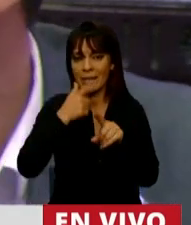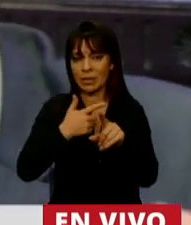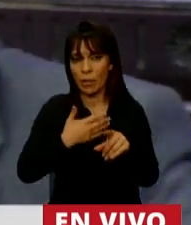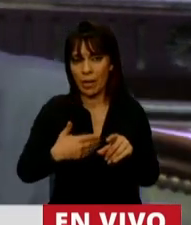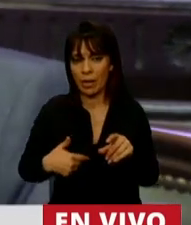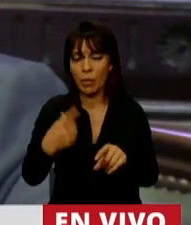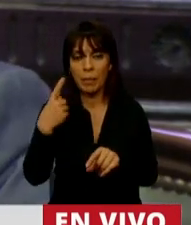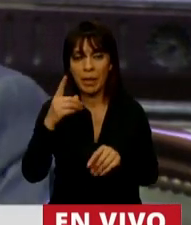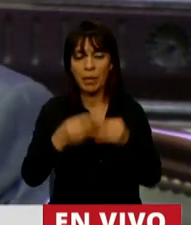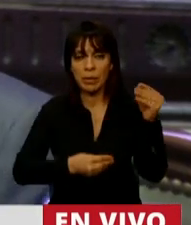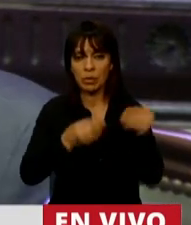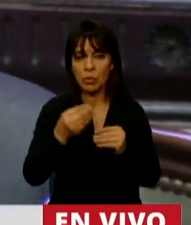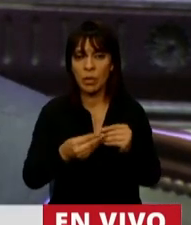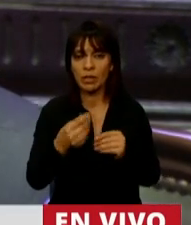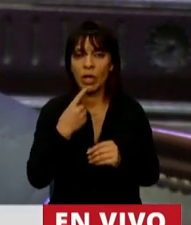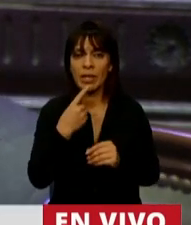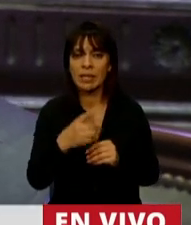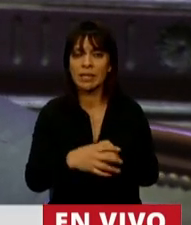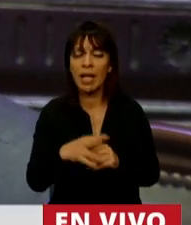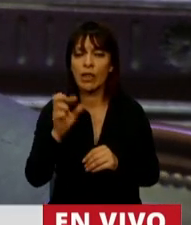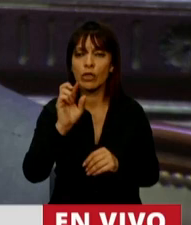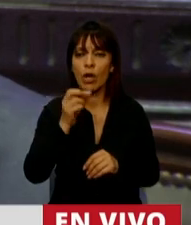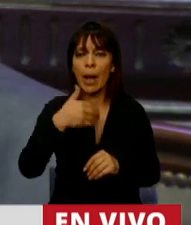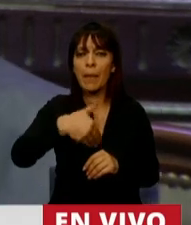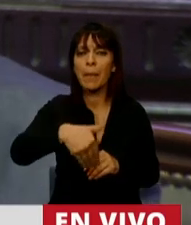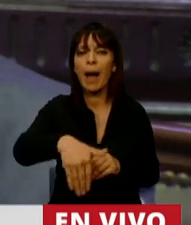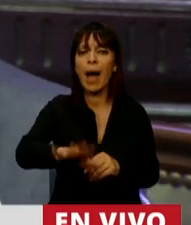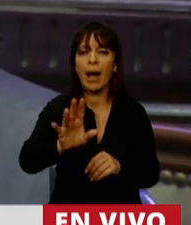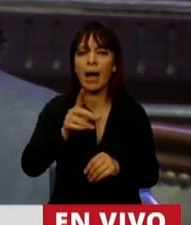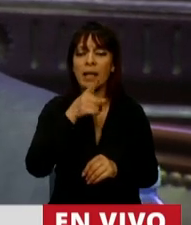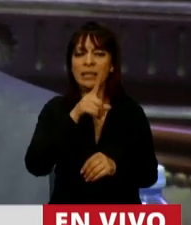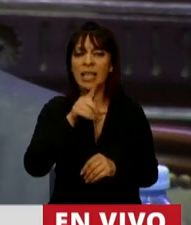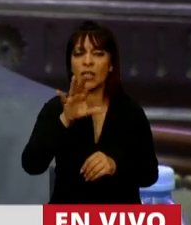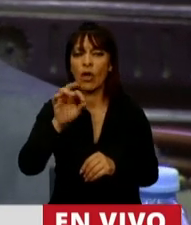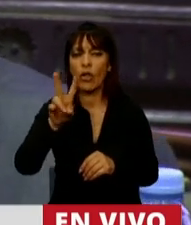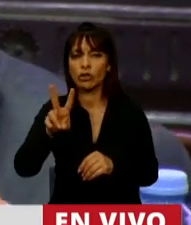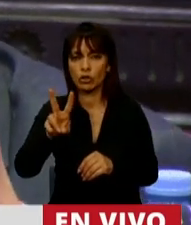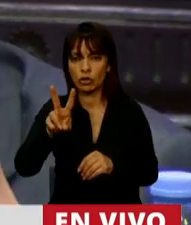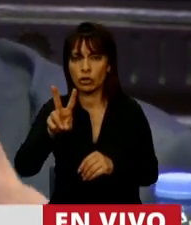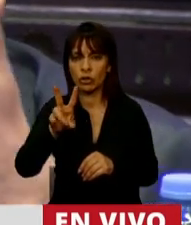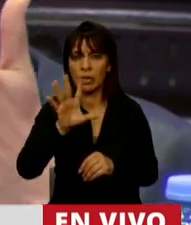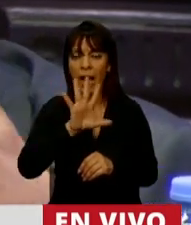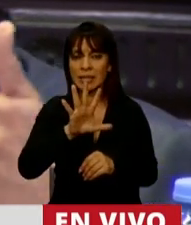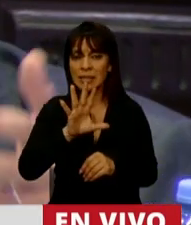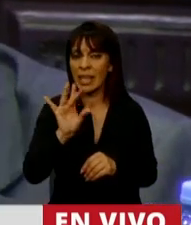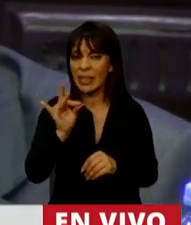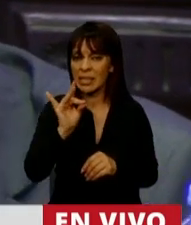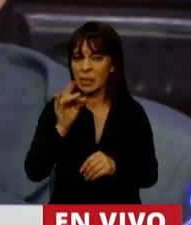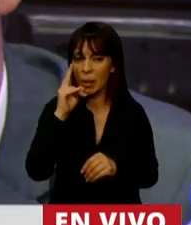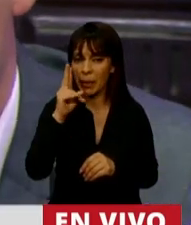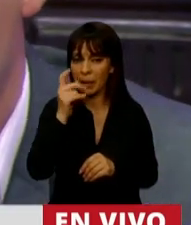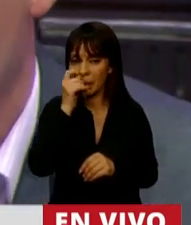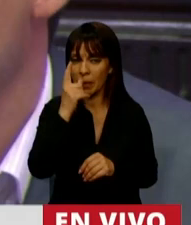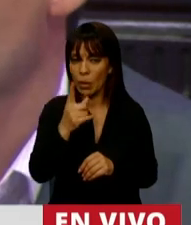dice que el dólar va a valer 102 pesos dentro de un año y un mes. Díganme si esto puede calificarse